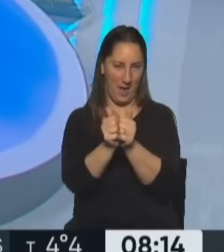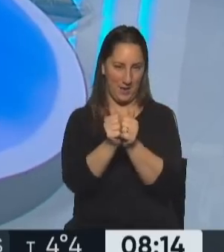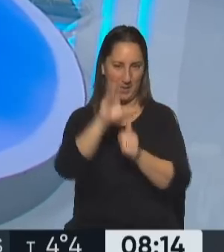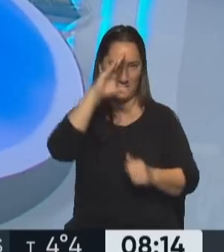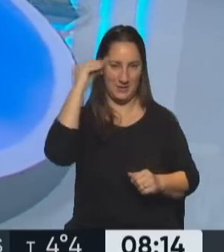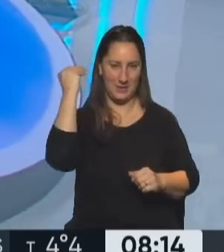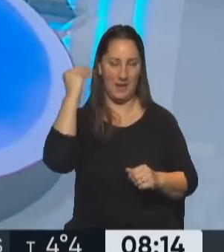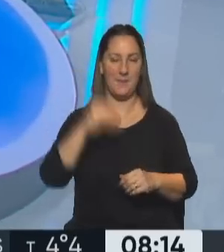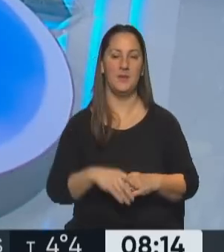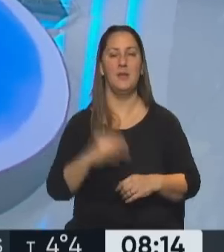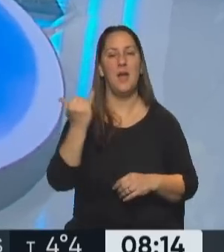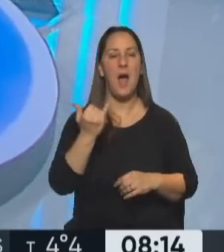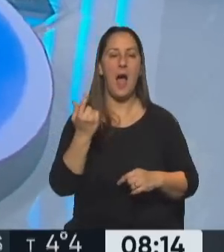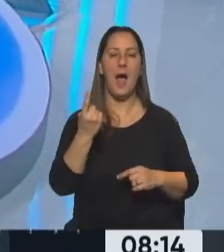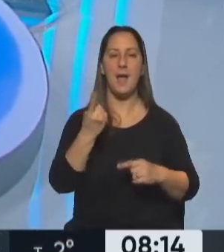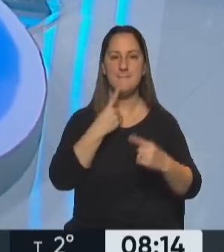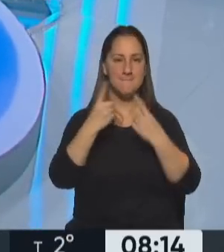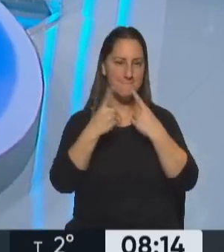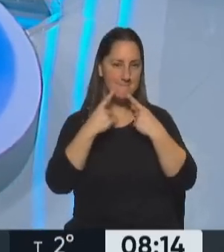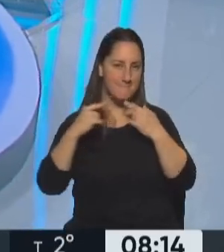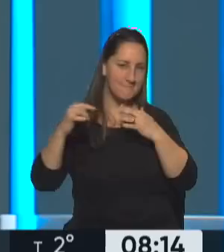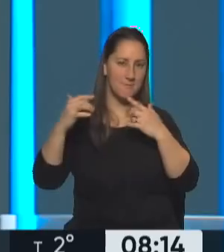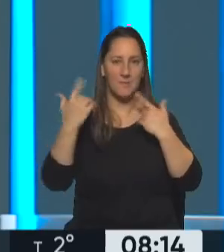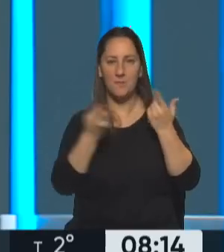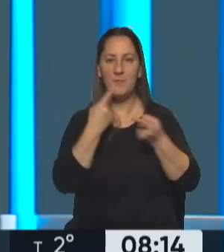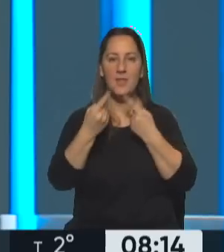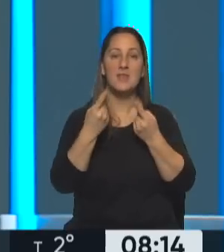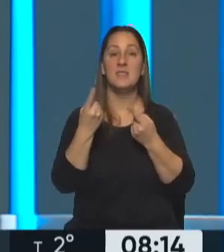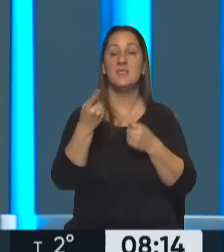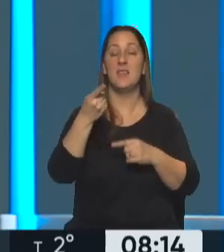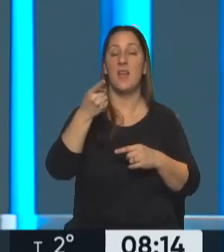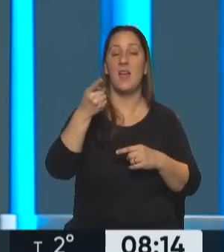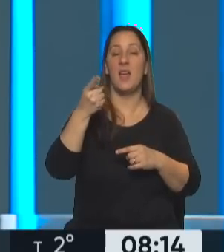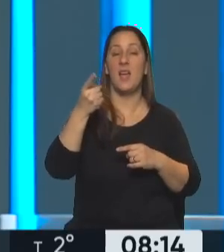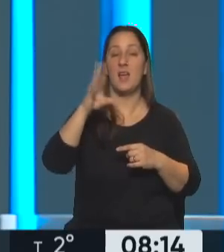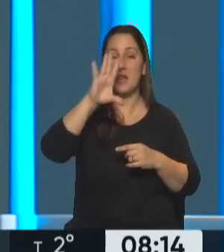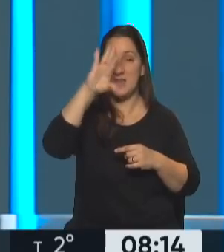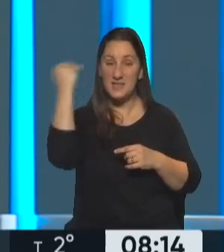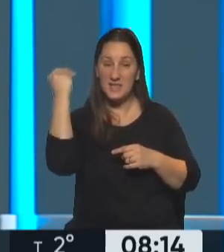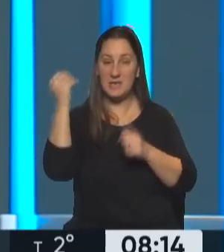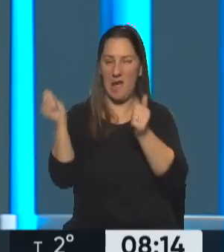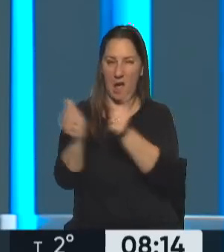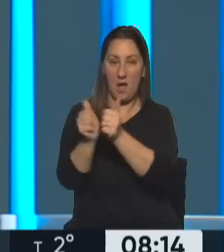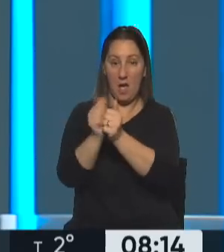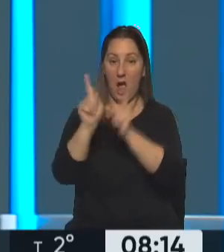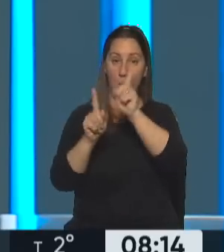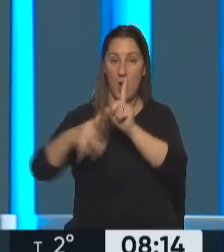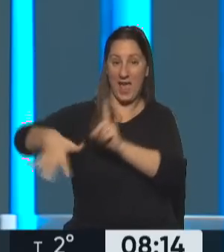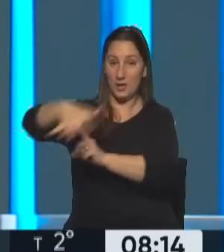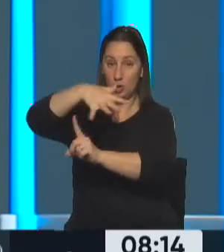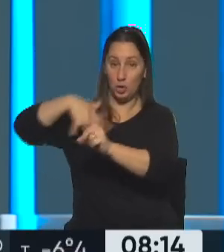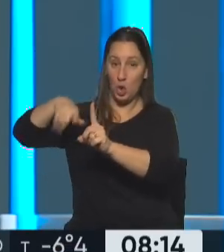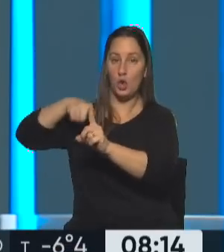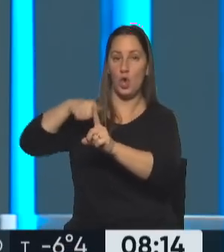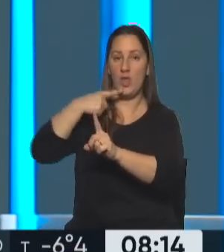hay repercusiones. Hay repercusiones y hay desde el entorno de la vicepresidenta Cristina Fernández de Kirchner señales muy claras.